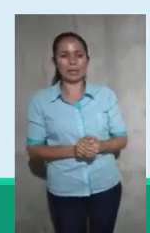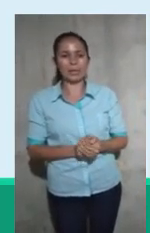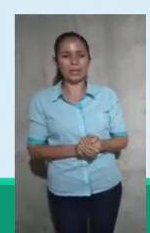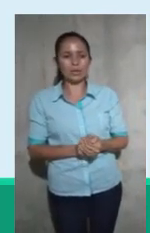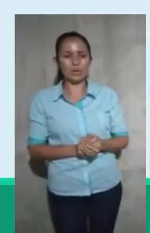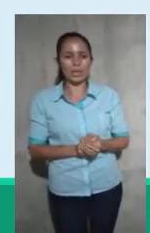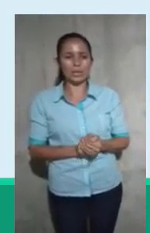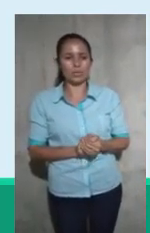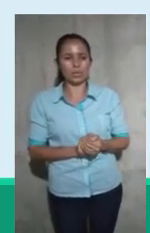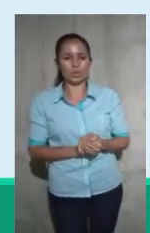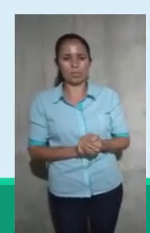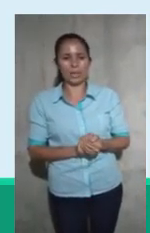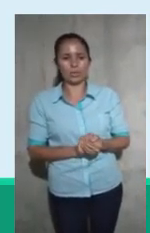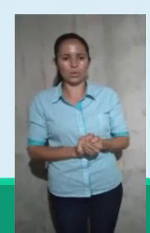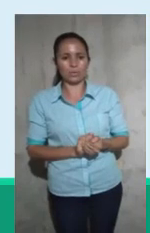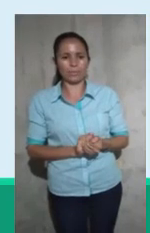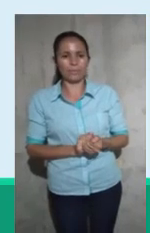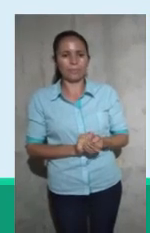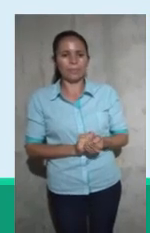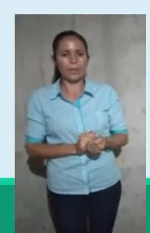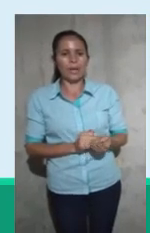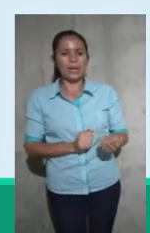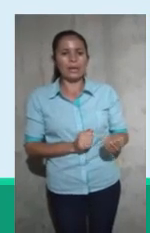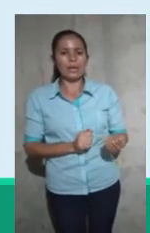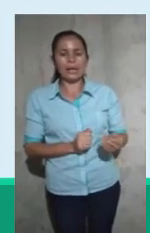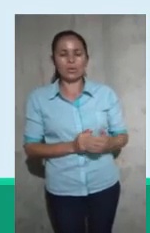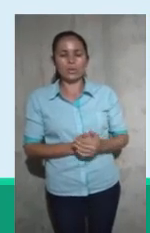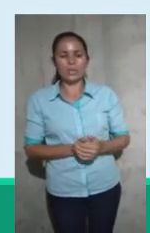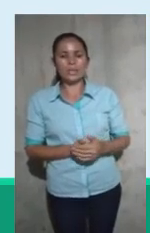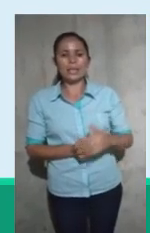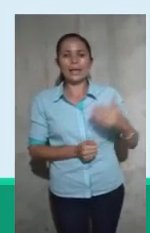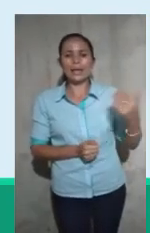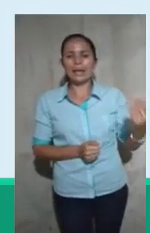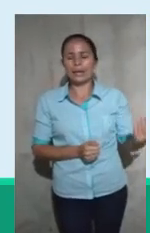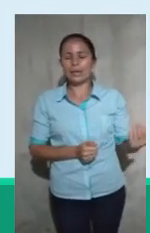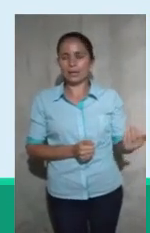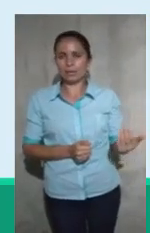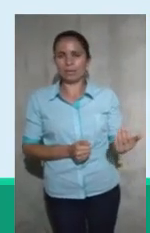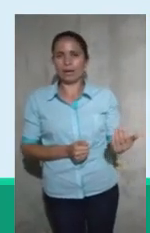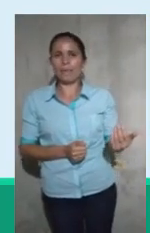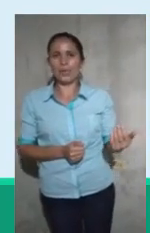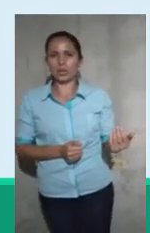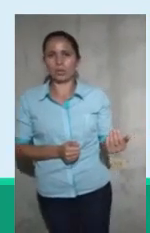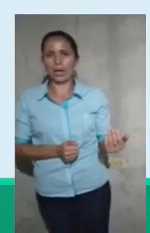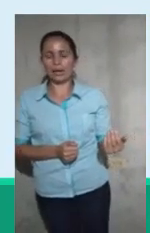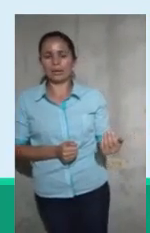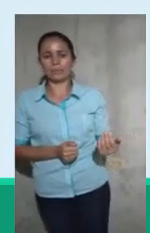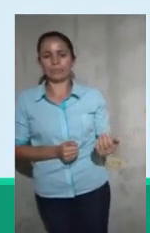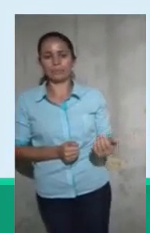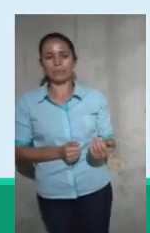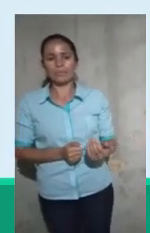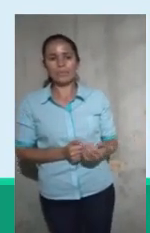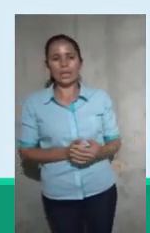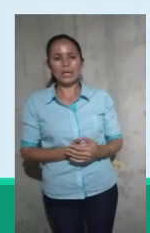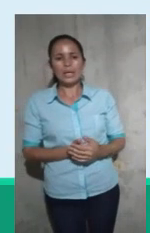el Departamento de Recursos Humanos y que consiste en elegir al personal